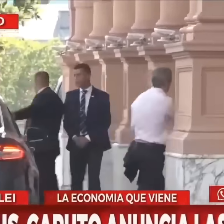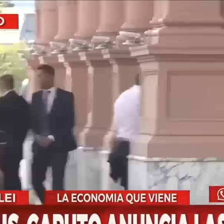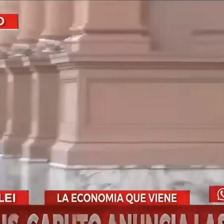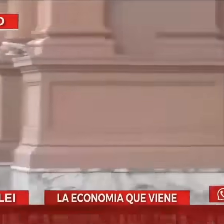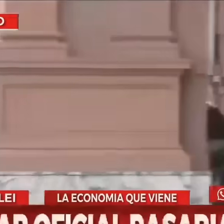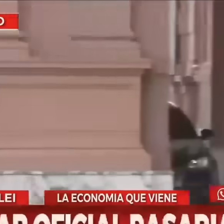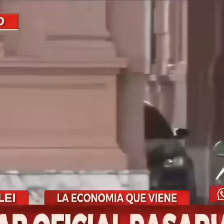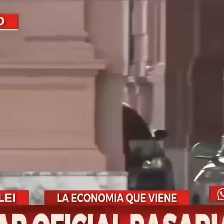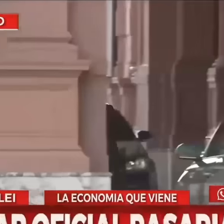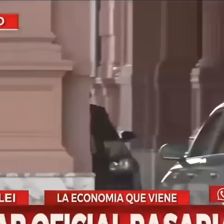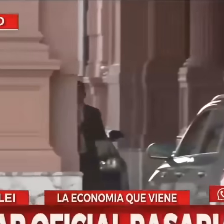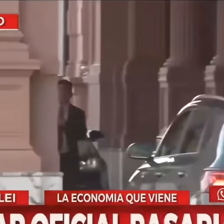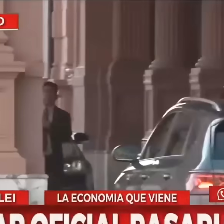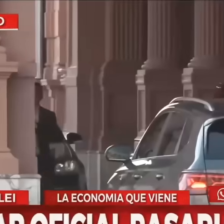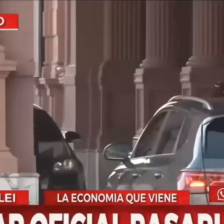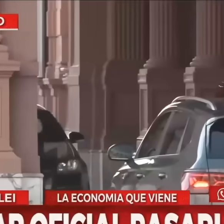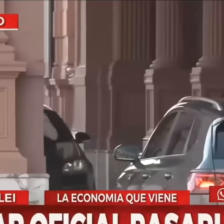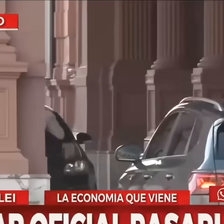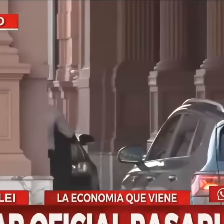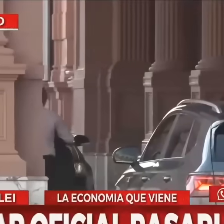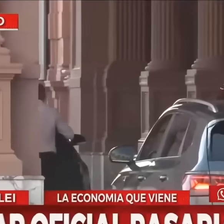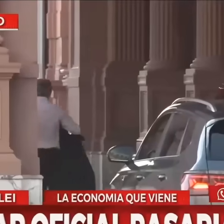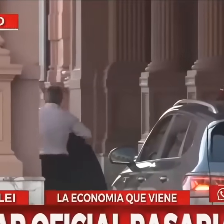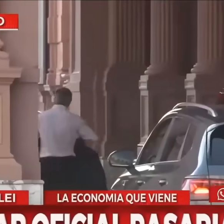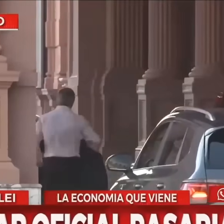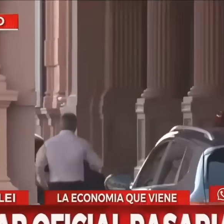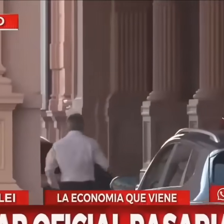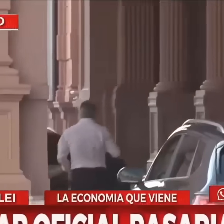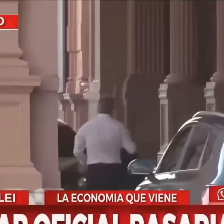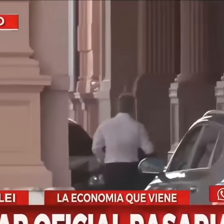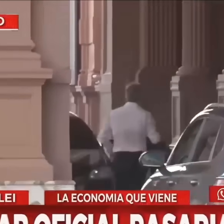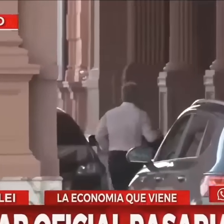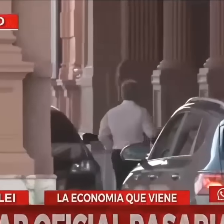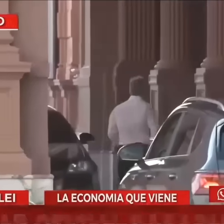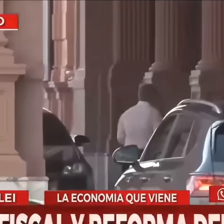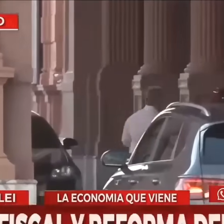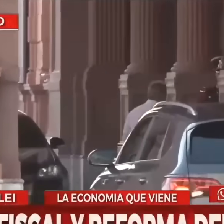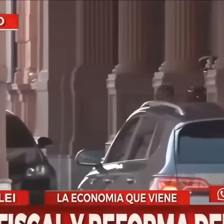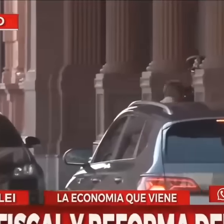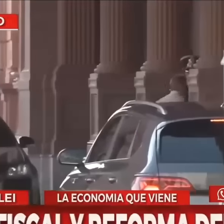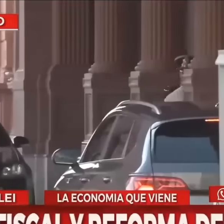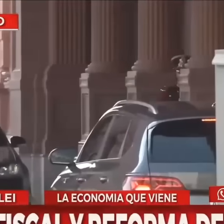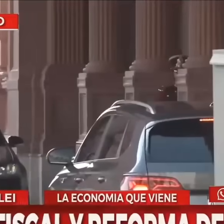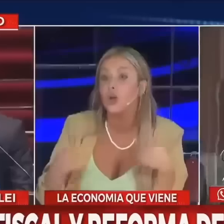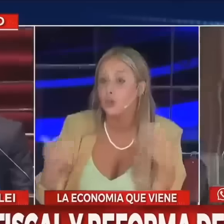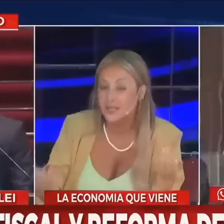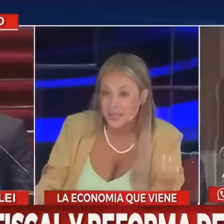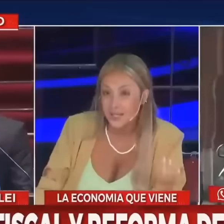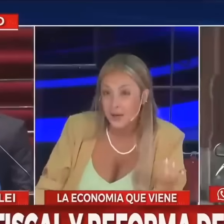monedas porque es un tema económico claro Dale boludo parces elador de la radio Lucho pero claro después de las 17 horas va a ser el